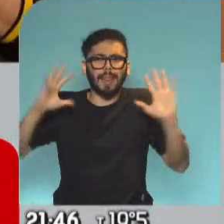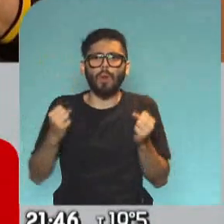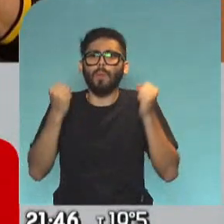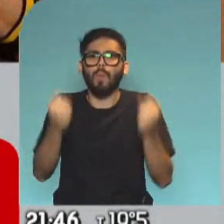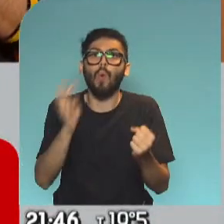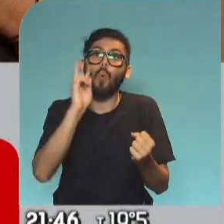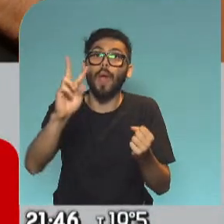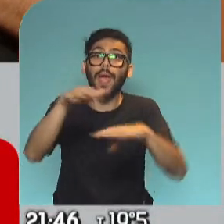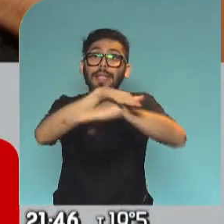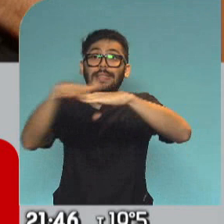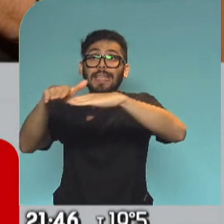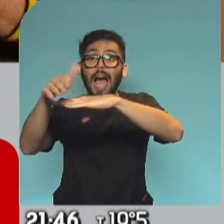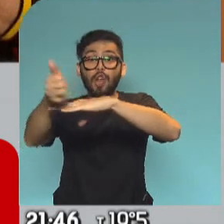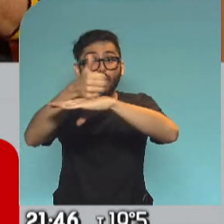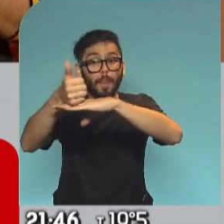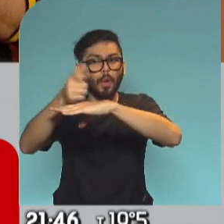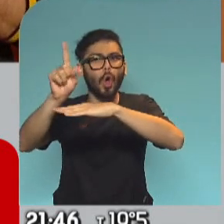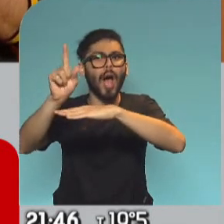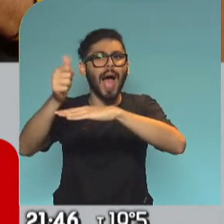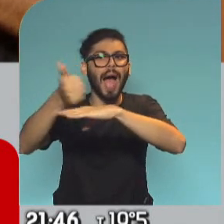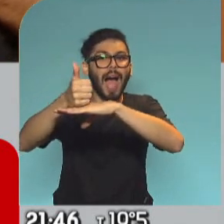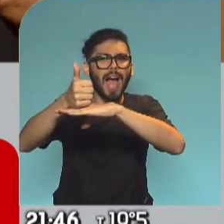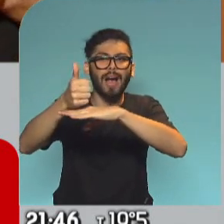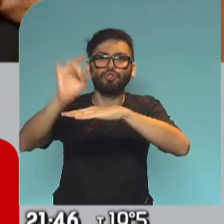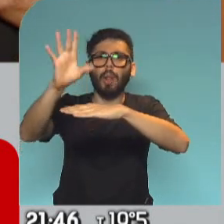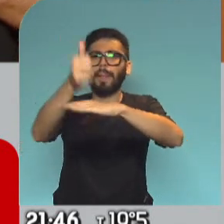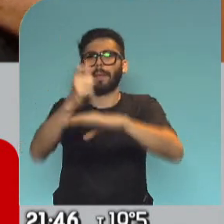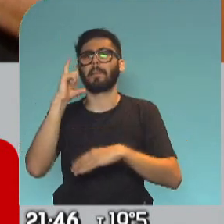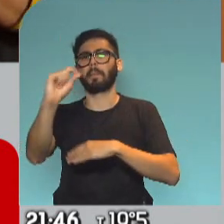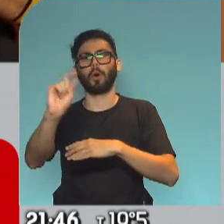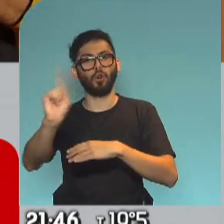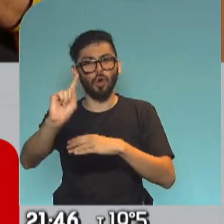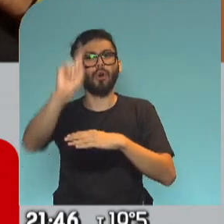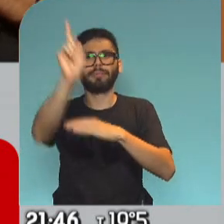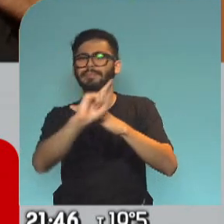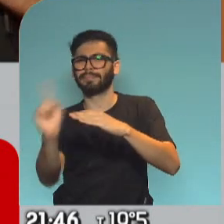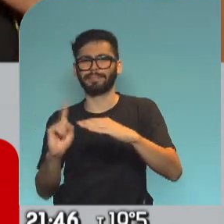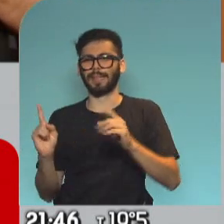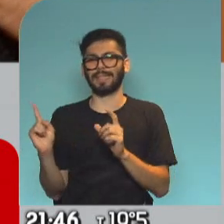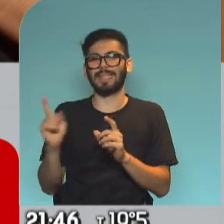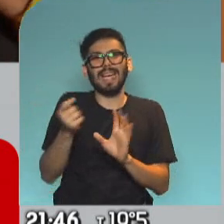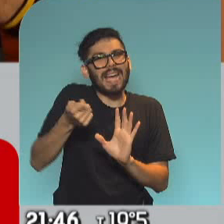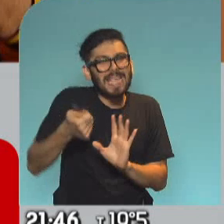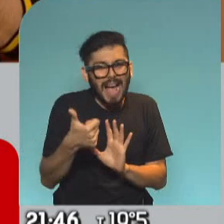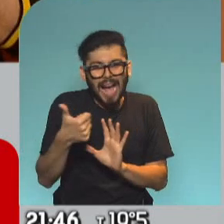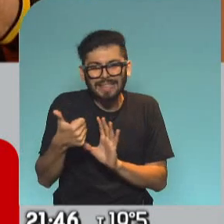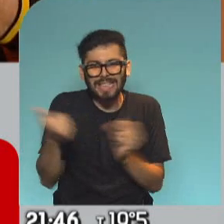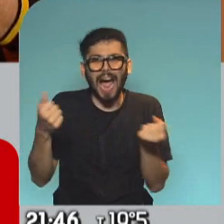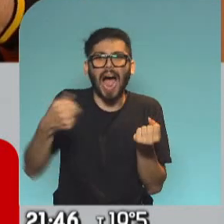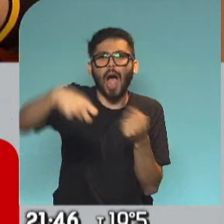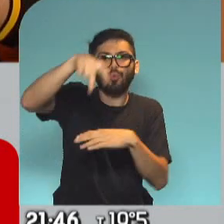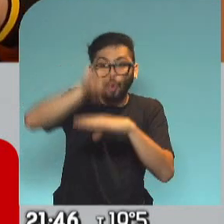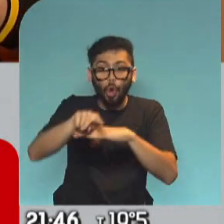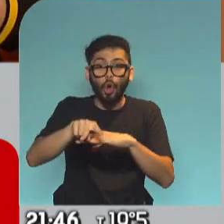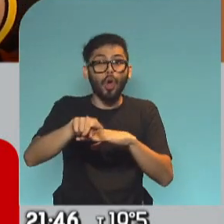arriba del escenario, pero los actores no van a estar solo arriba del escenario, sino que vamos a estar muy cerca y yo te diría casi arriba de tu auto.